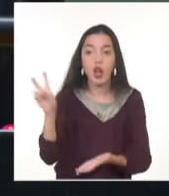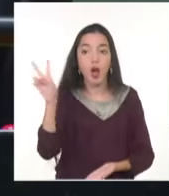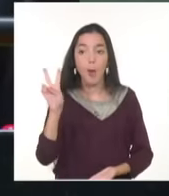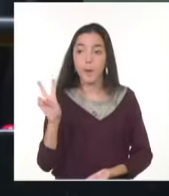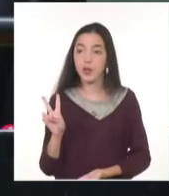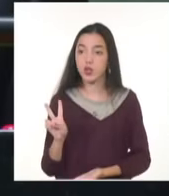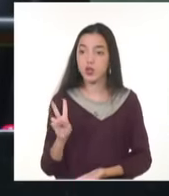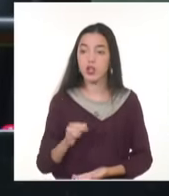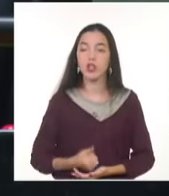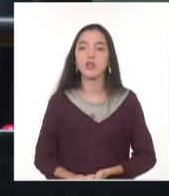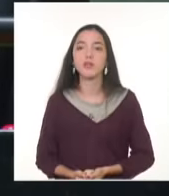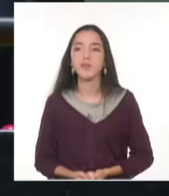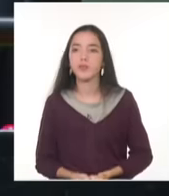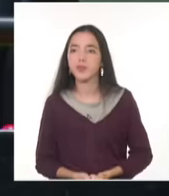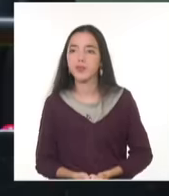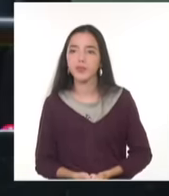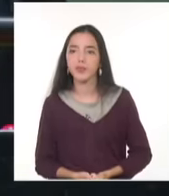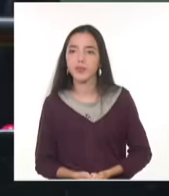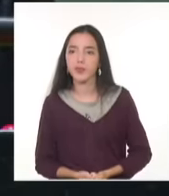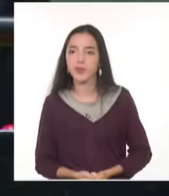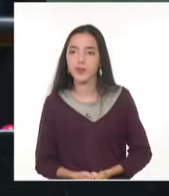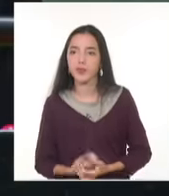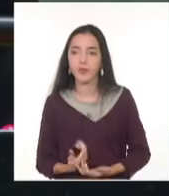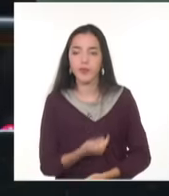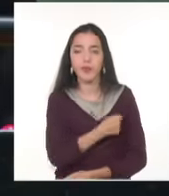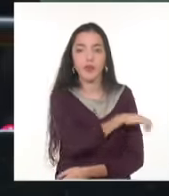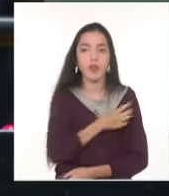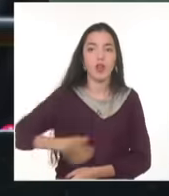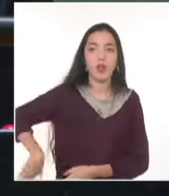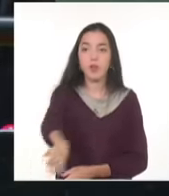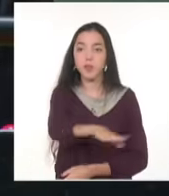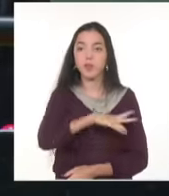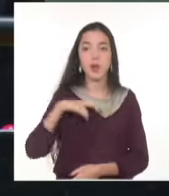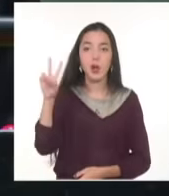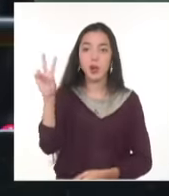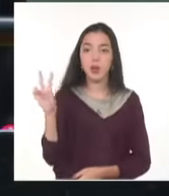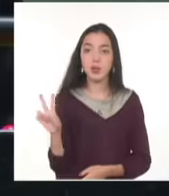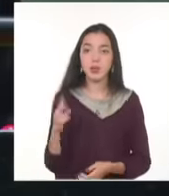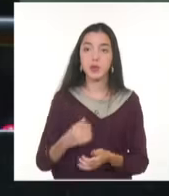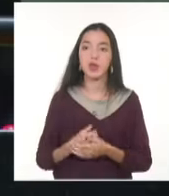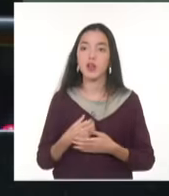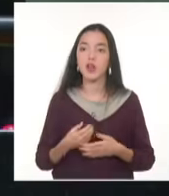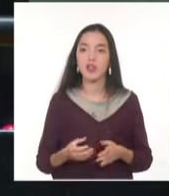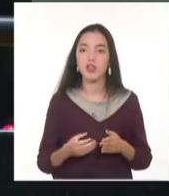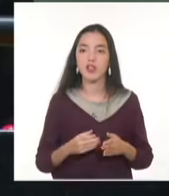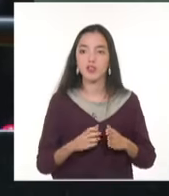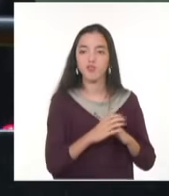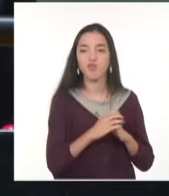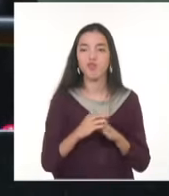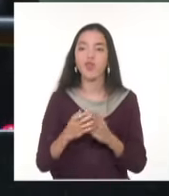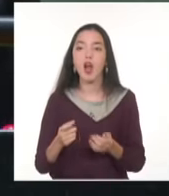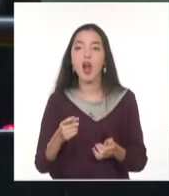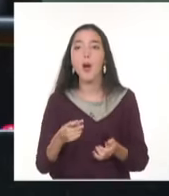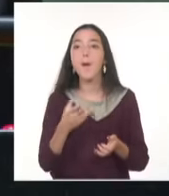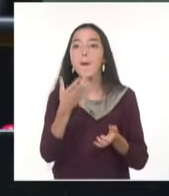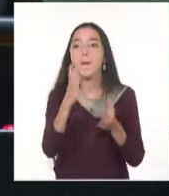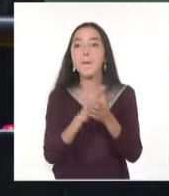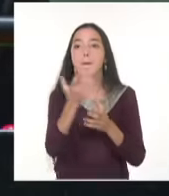Unión Cívico-Militar del pueblo venezolano que conduce el presidente Nicolás Maduro